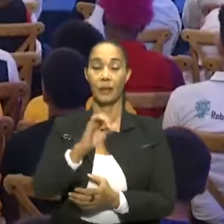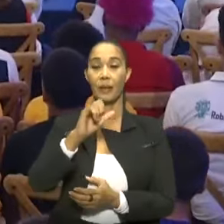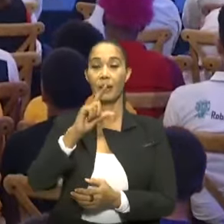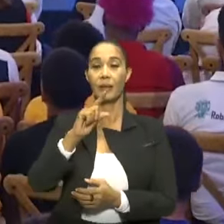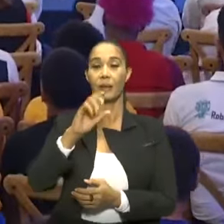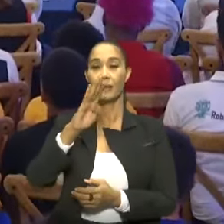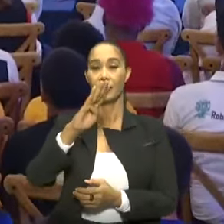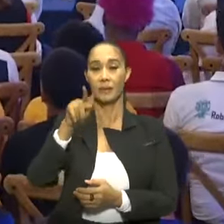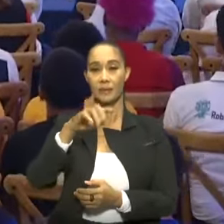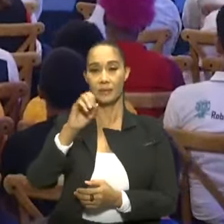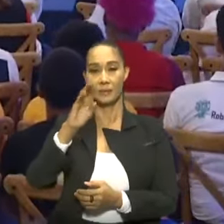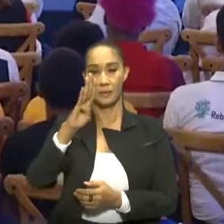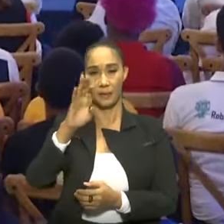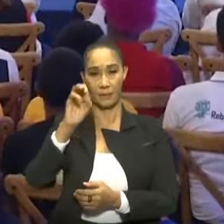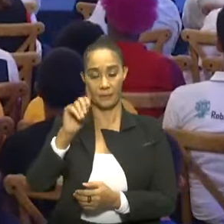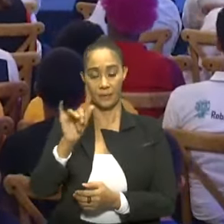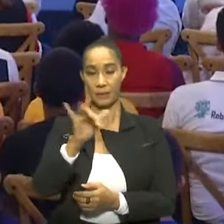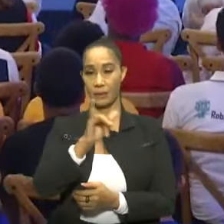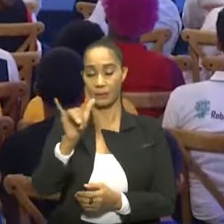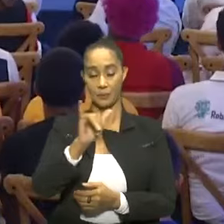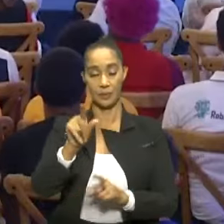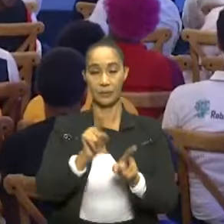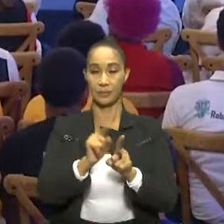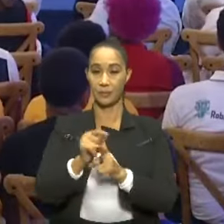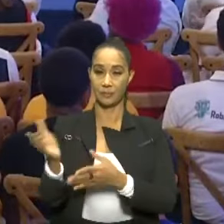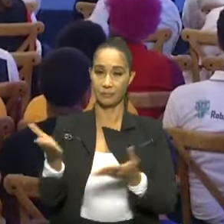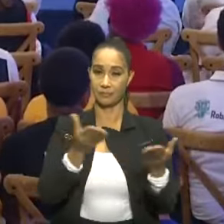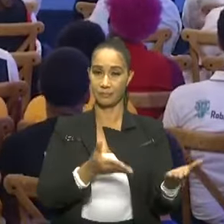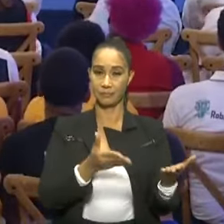Elizabeth Díaz, de taekwondo, de los Juegos Paralímpicos también,